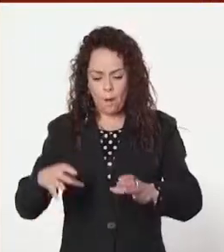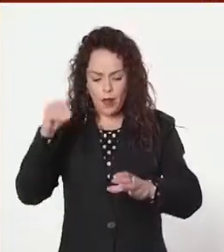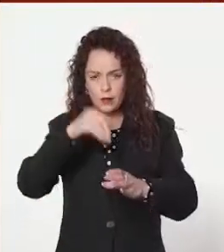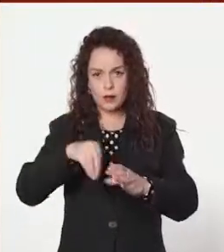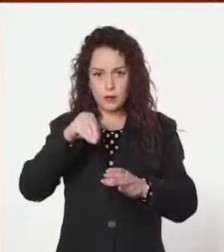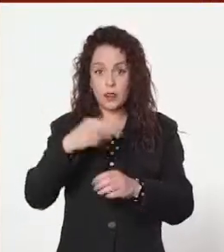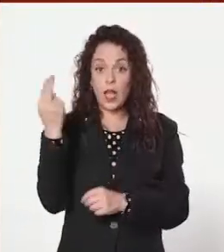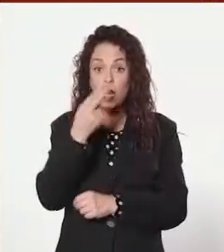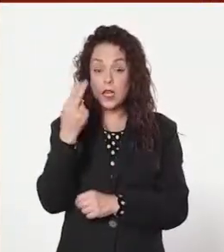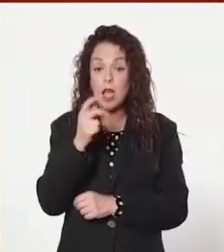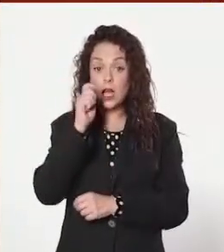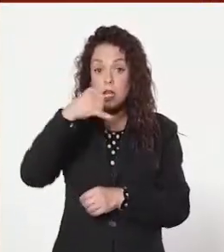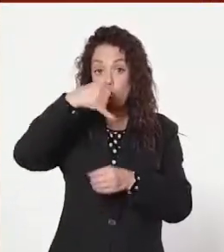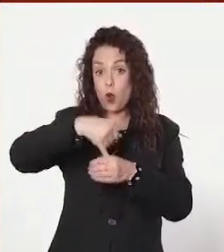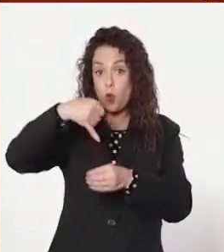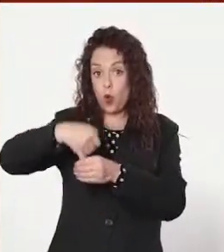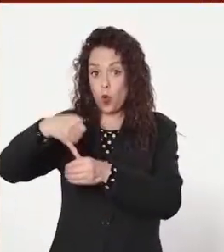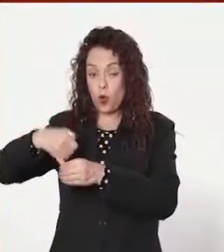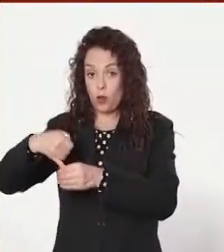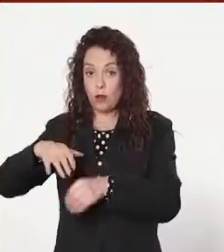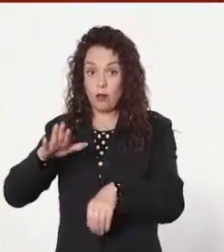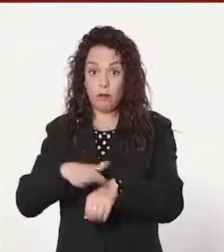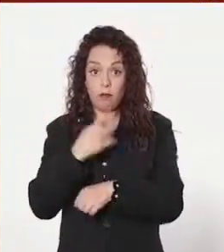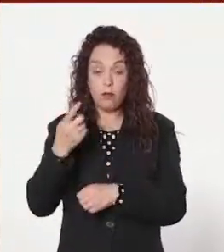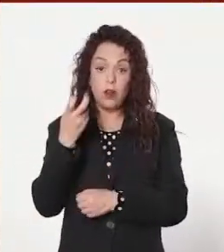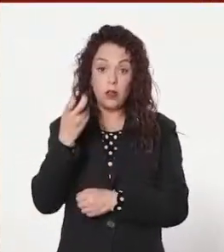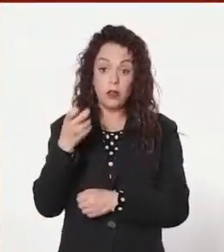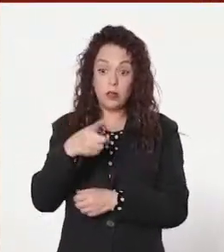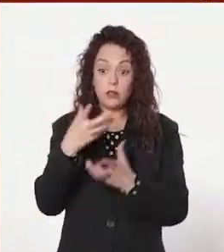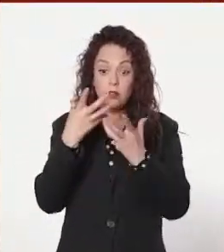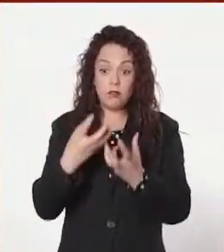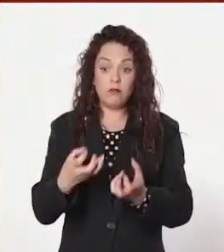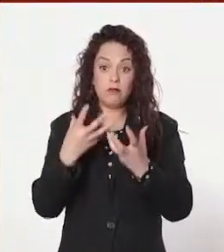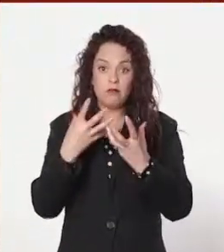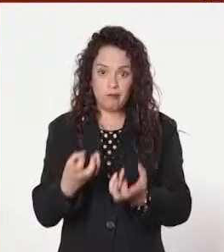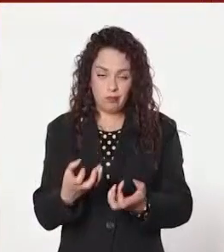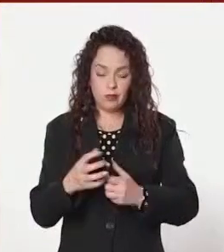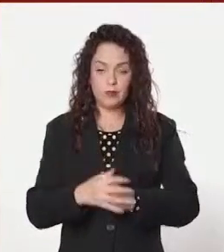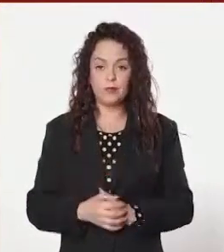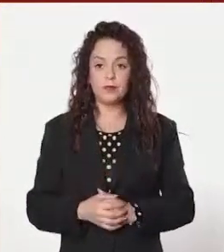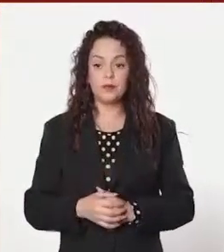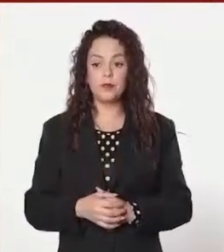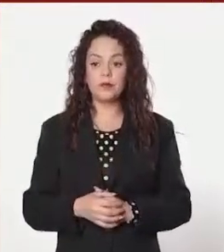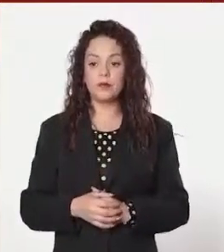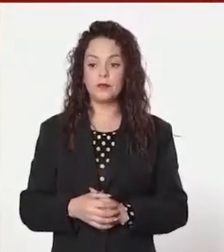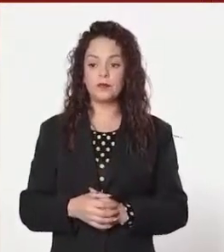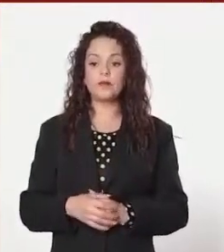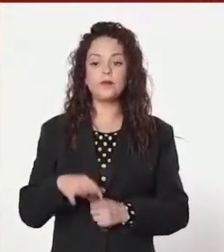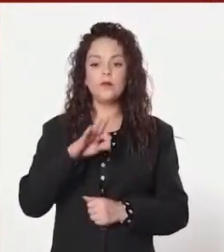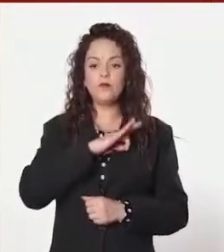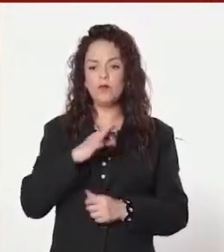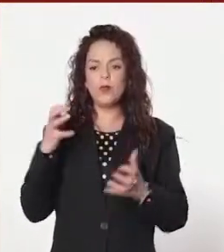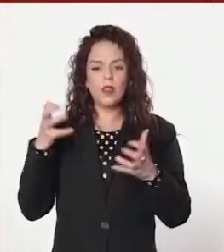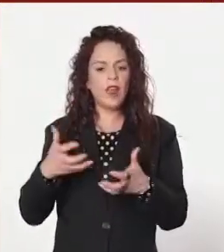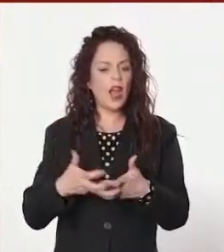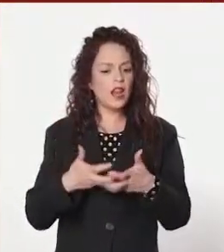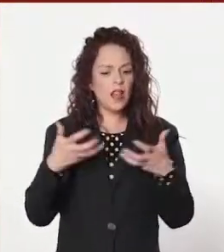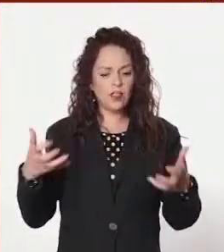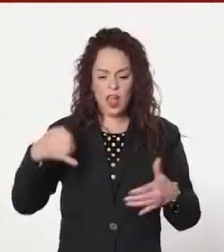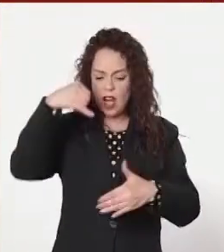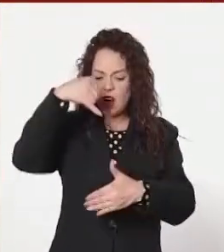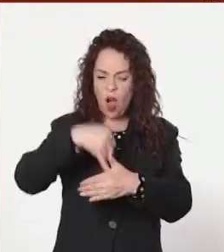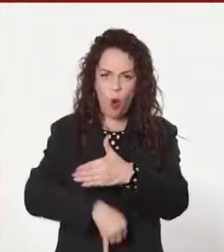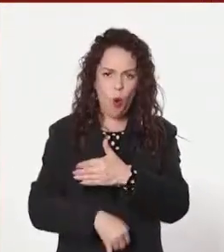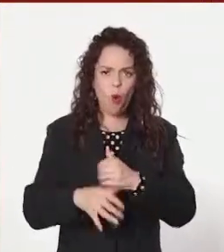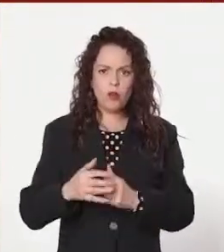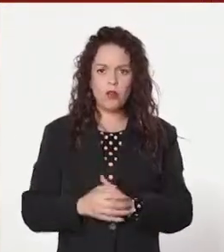drenaje porque todo esto, pues imagínense, todos estos líquidos producen un lixiviado. Lo puedes hacer directo en la tierra, en un hoyo.